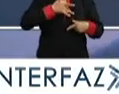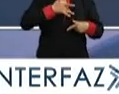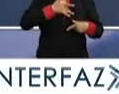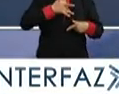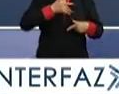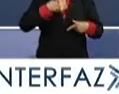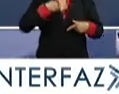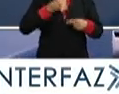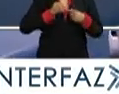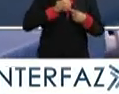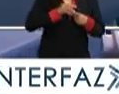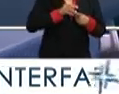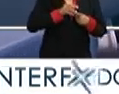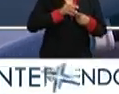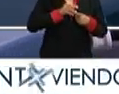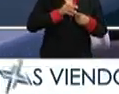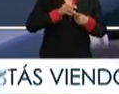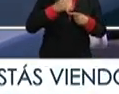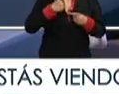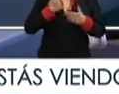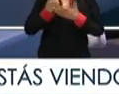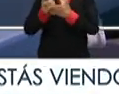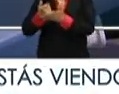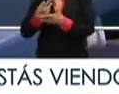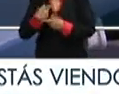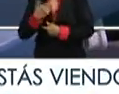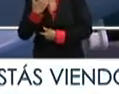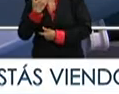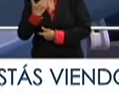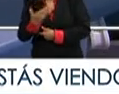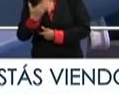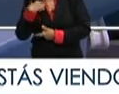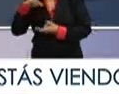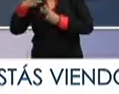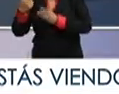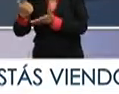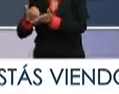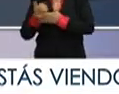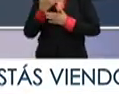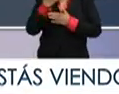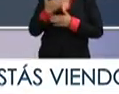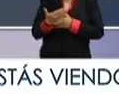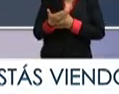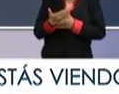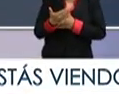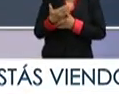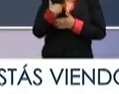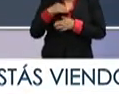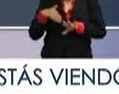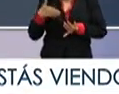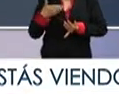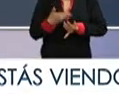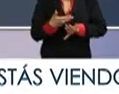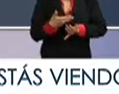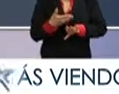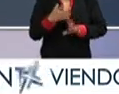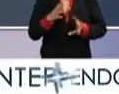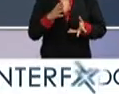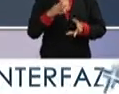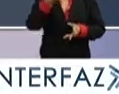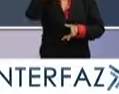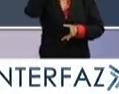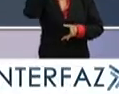lo que hagamos por el prójimo, si es bueno, se nos va a revertir favorablemente. Si lo